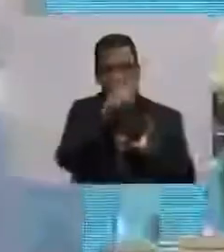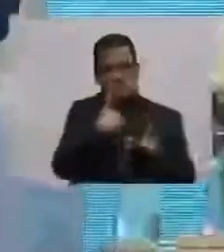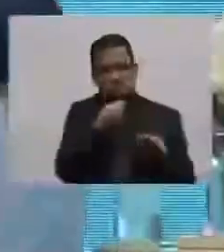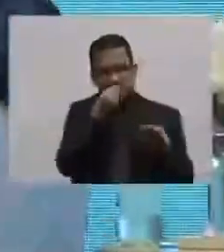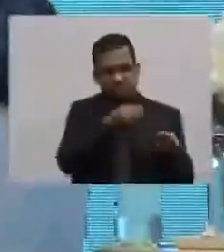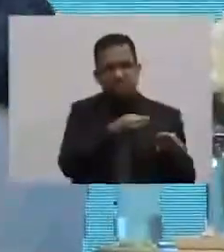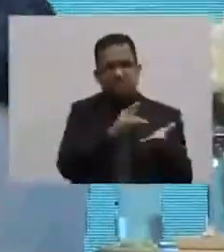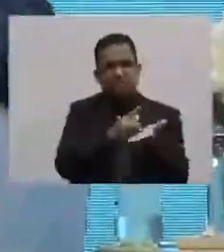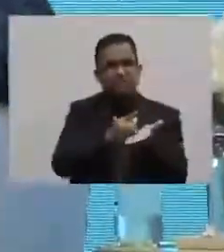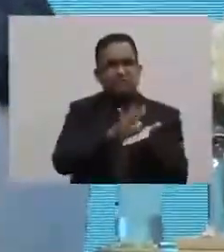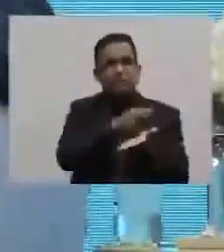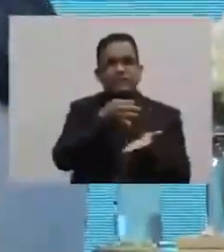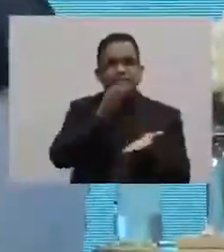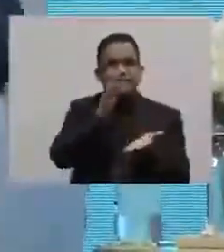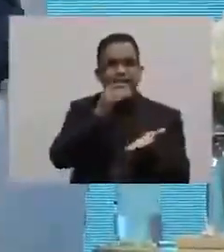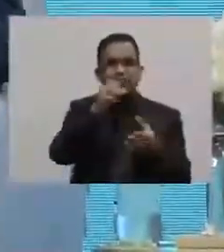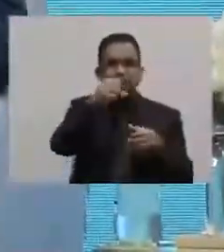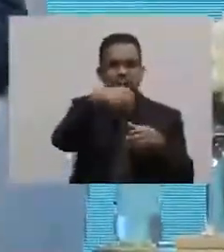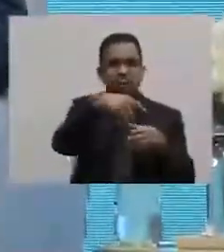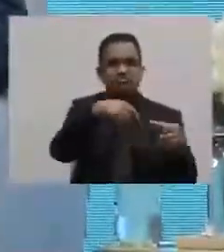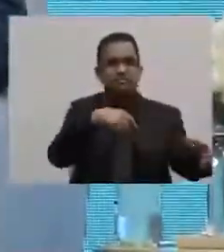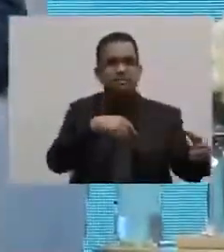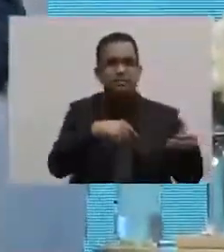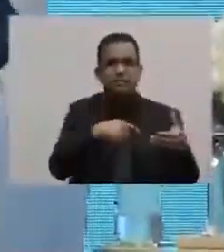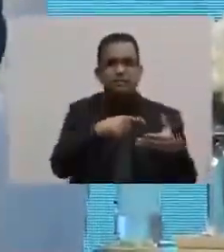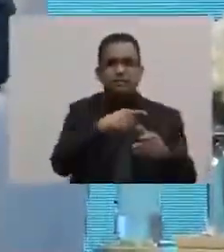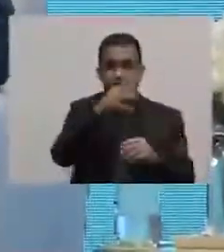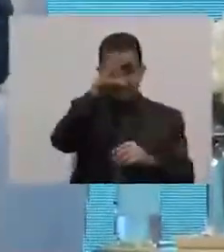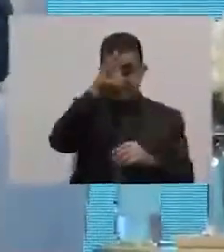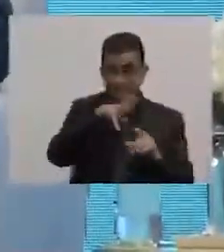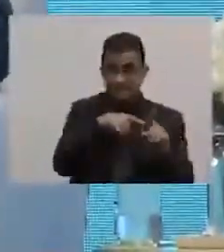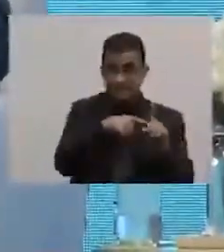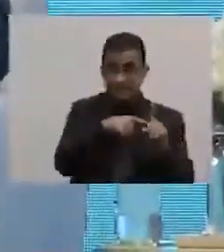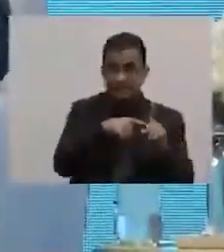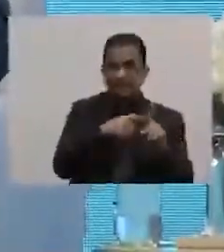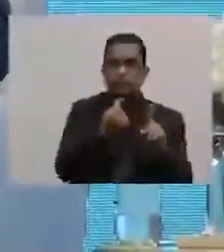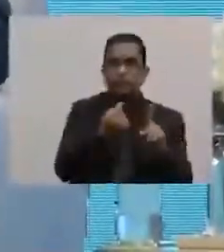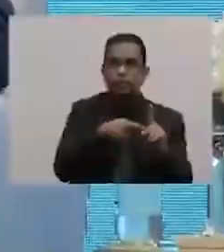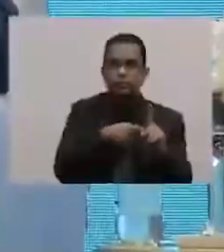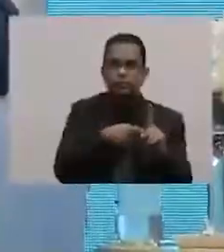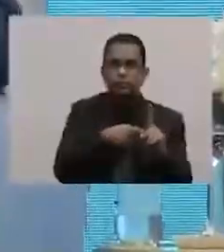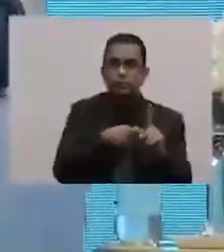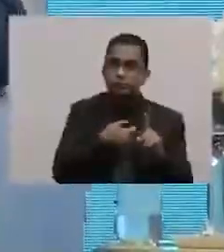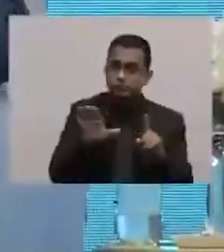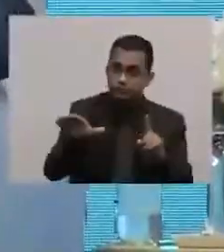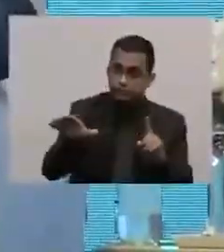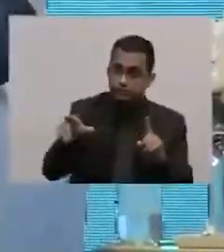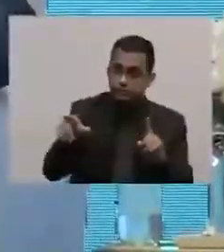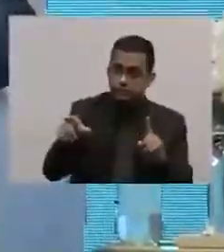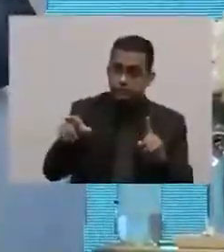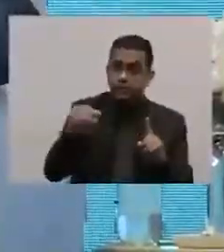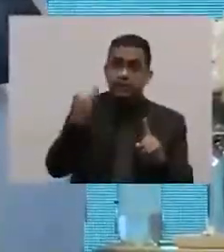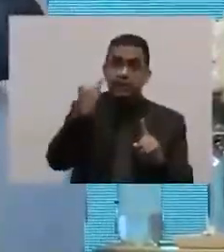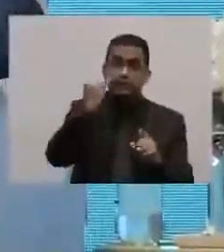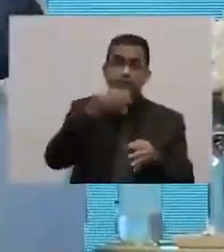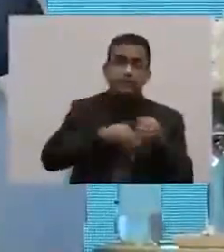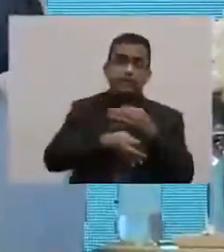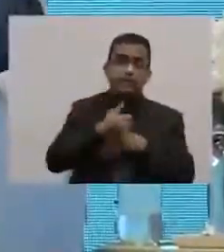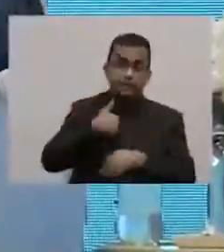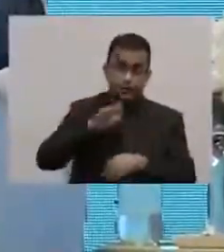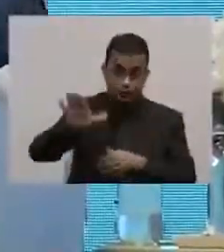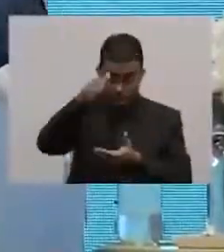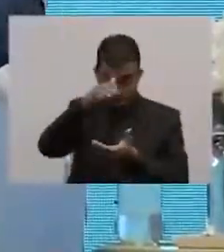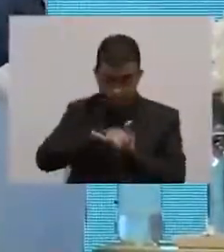té. Le dice ella al primer ministro en el escenario del parlamento. Y el ministro le dijo, señora, si yo fuera su marido